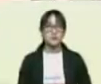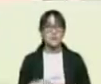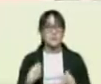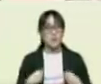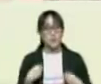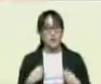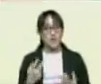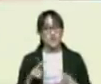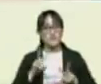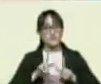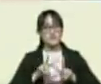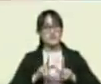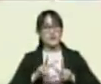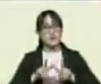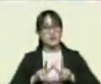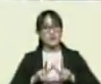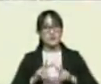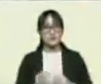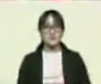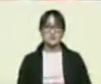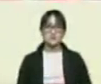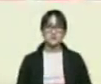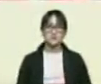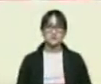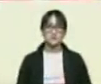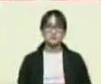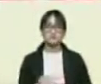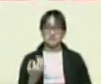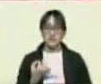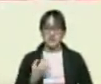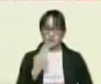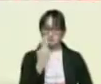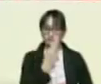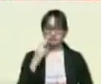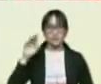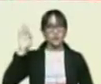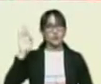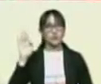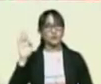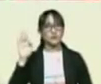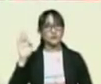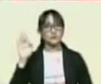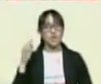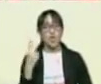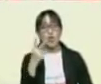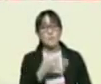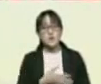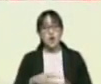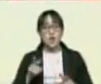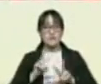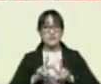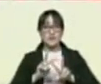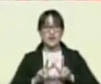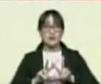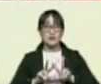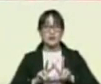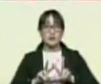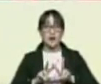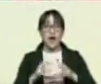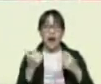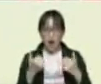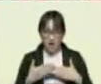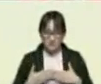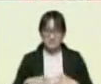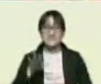Preocupado por la vivienda. Y se lo juro, llegué a 2 millones de viviendas, ¿verdad? Vamos